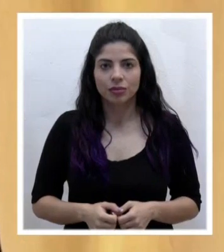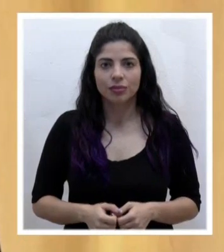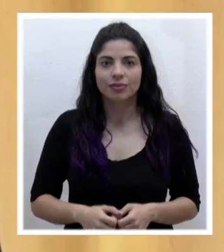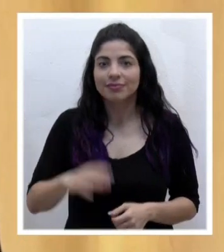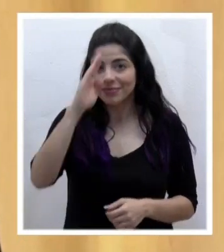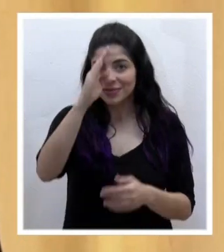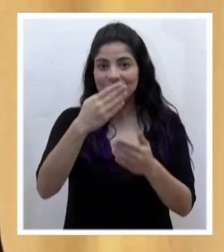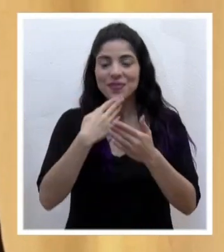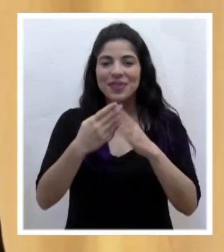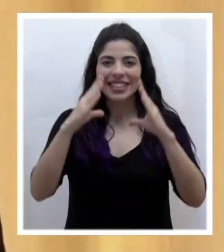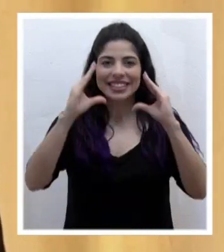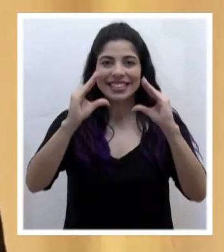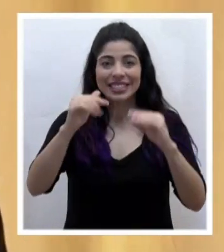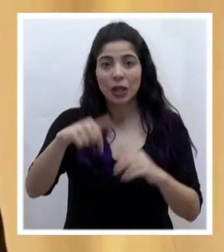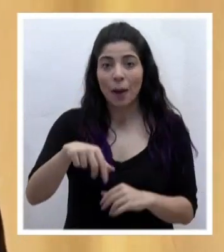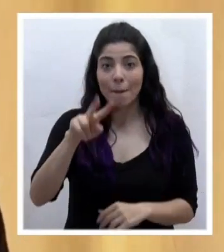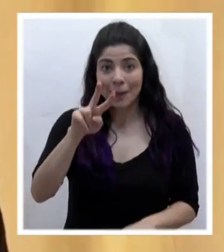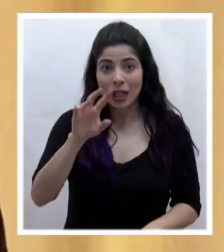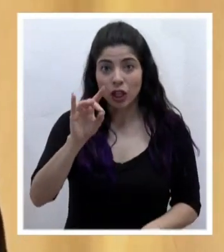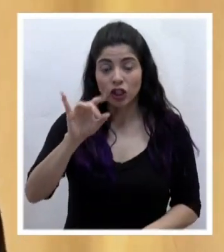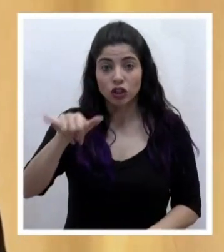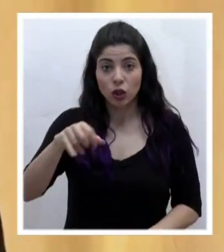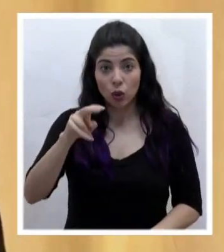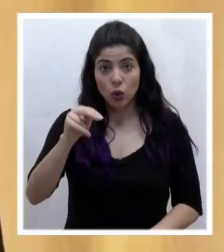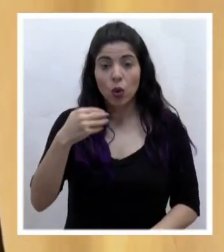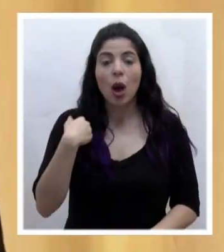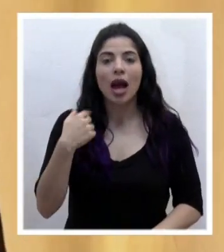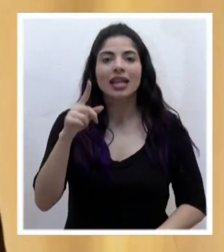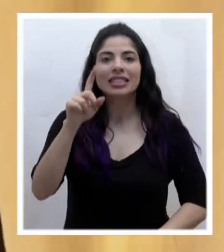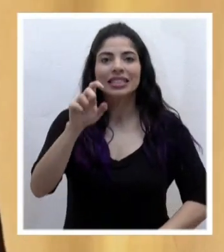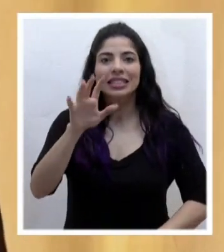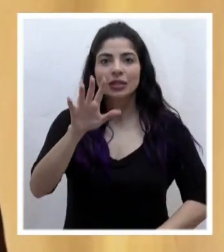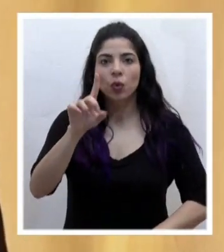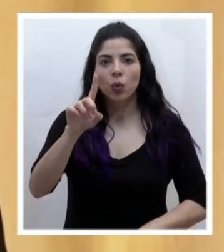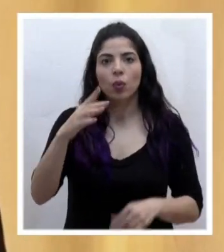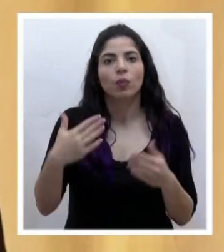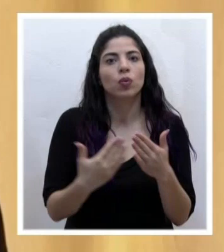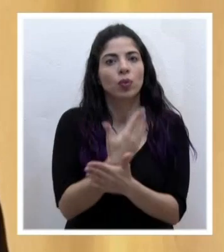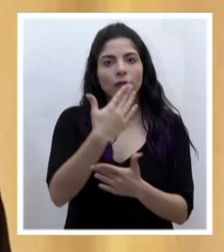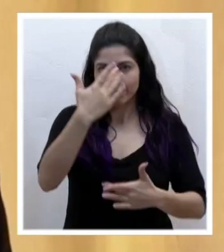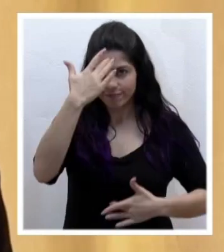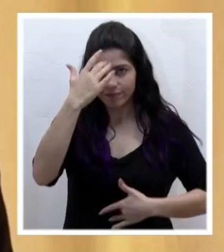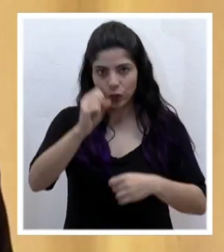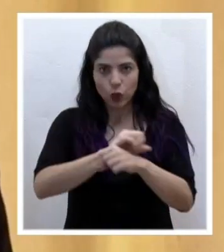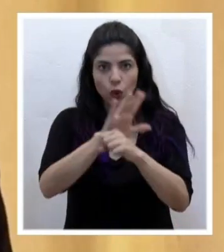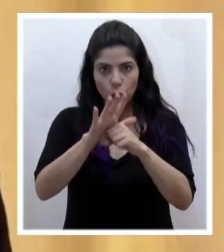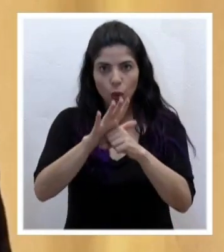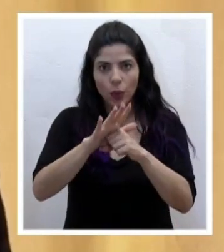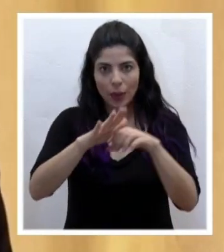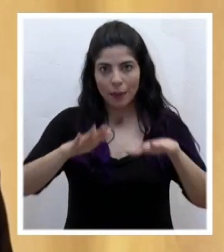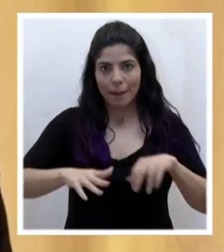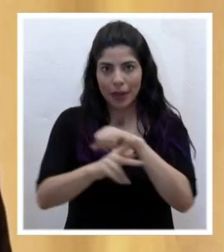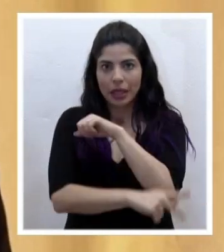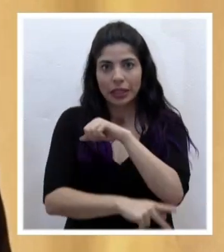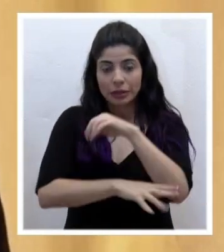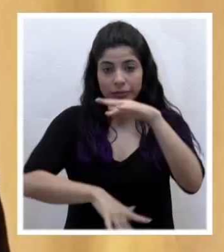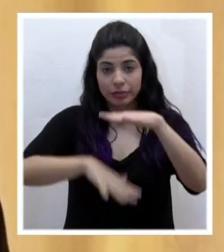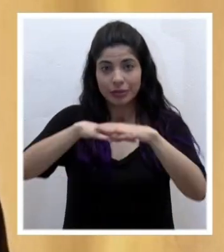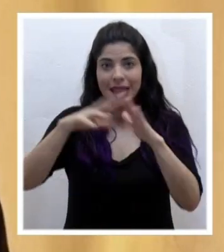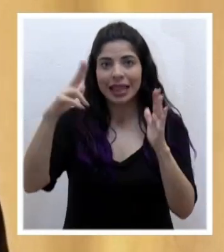Buenas tardes. Al 28 de junio se registran 151 nuevos casos de COVID-19 en el país, para un total